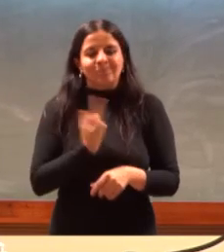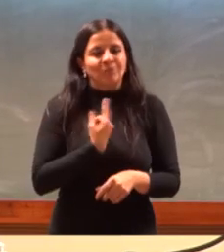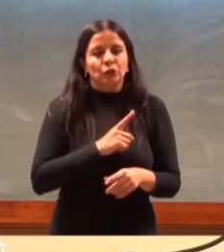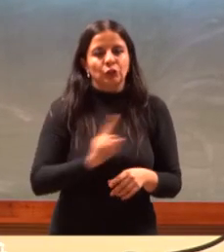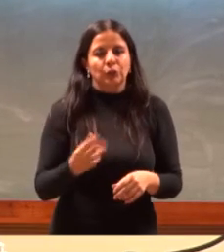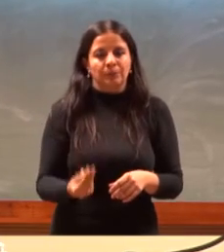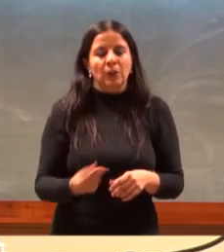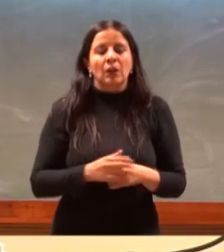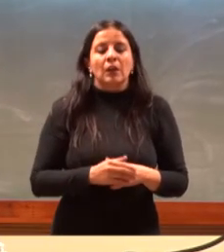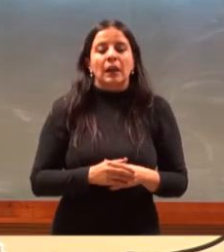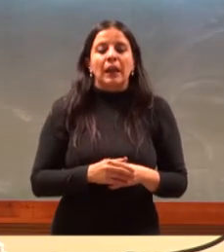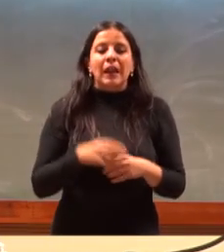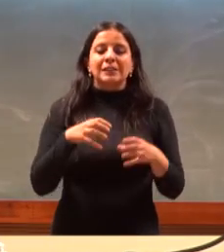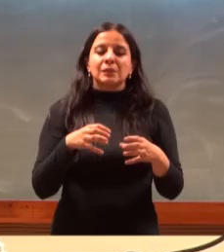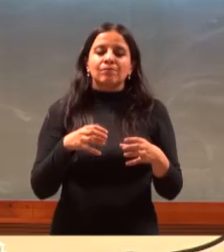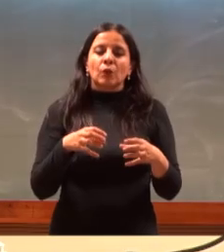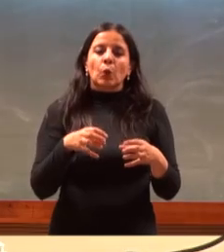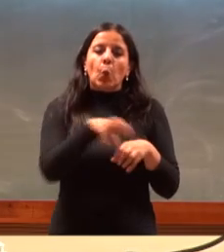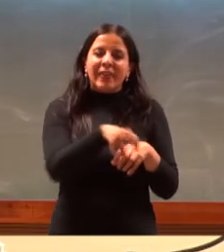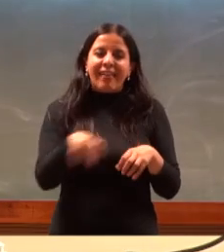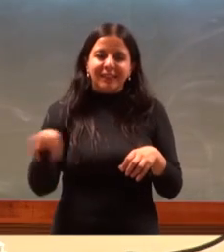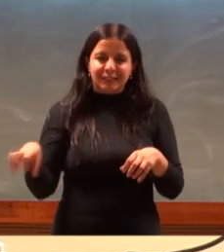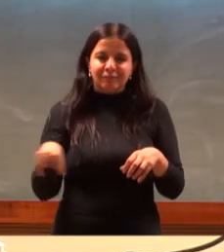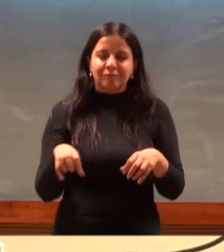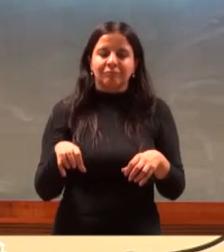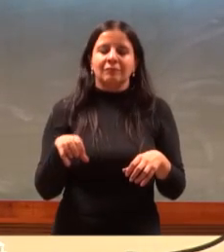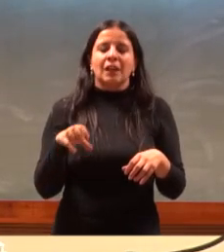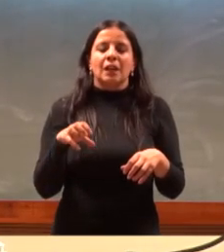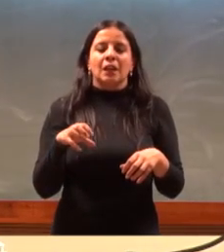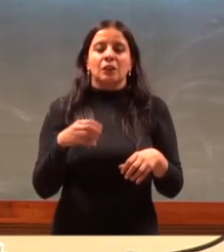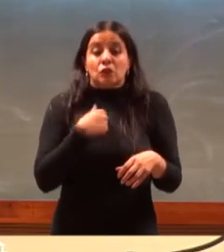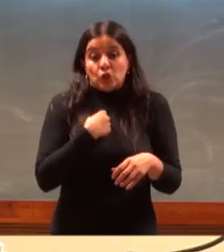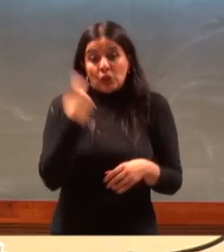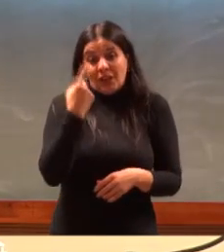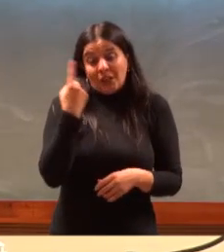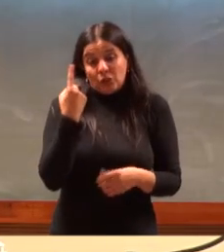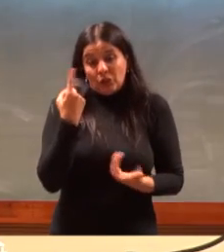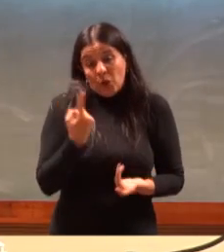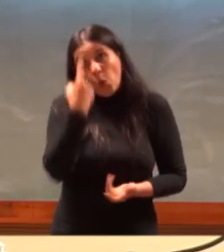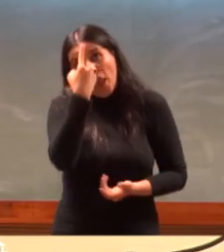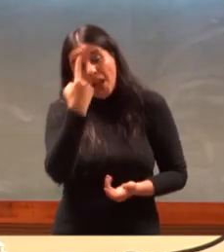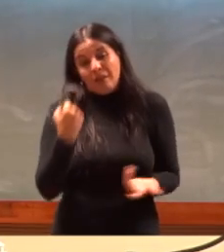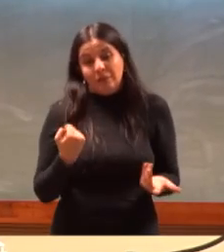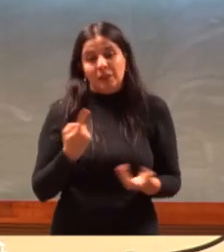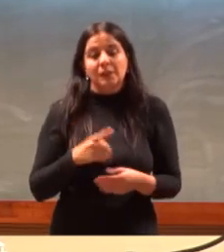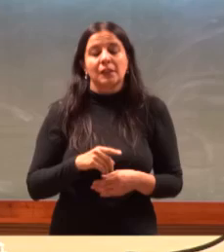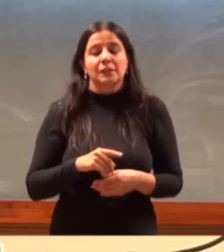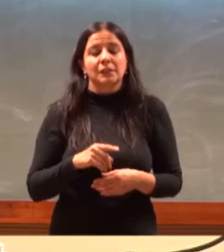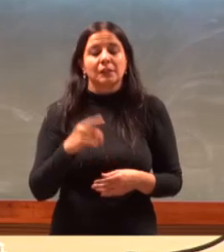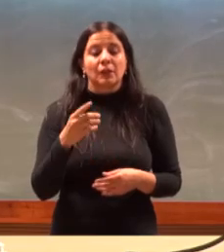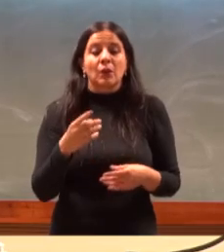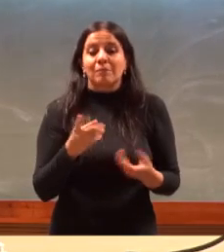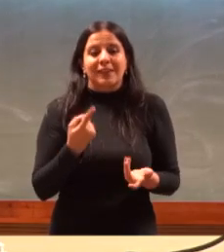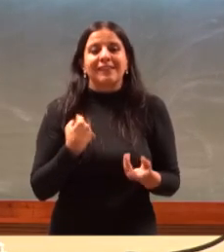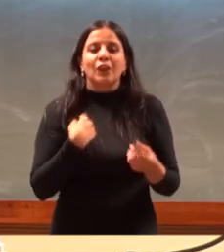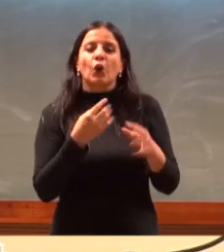losad oras de la facultad yo creo que tenemos muy poca relación e Yo he intentado Yo soy director de univ ejecutora he intentado tener más relación con la facultad pero no es No ha